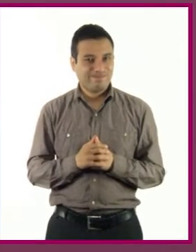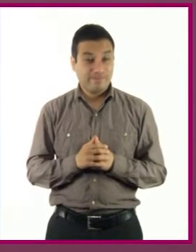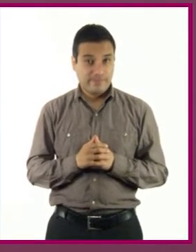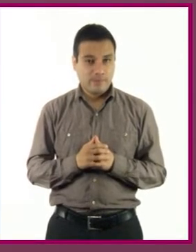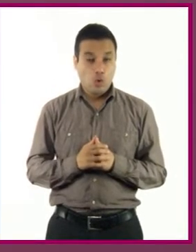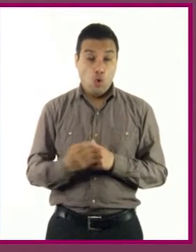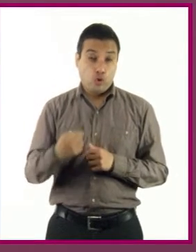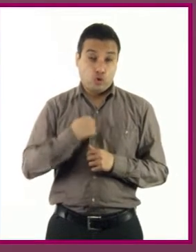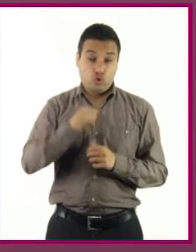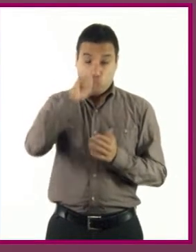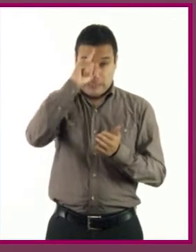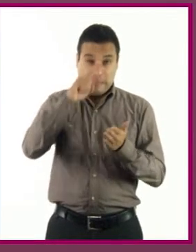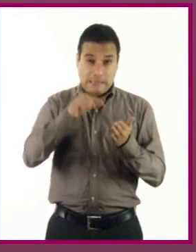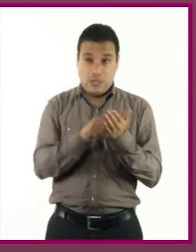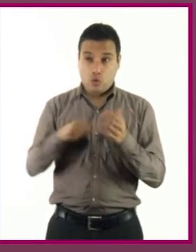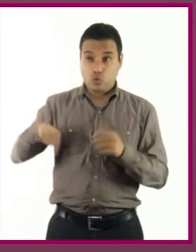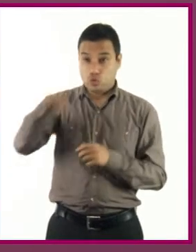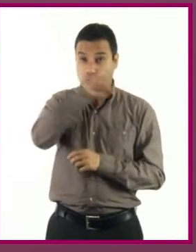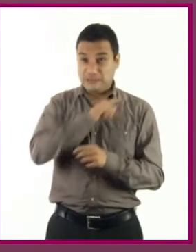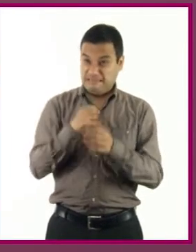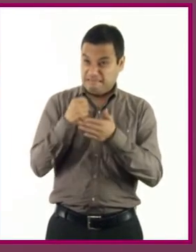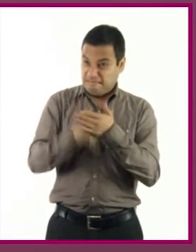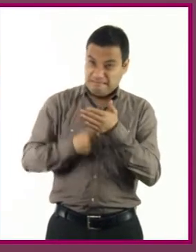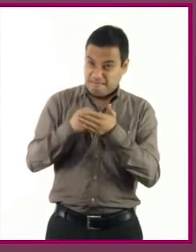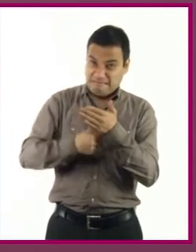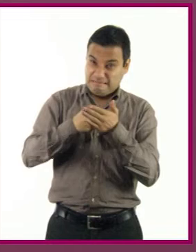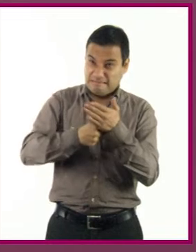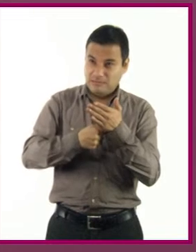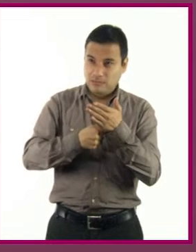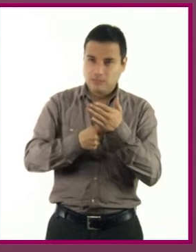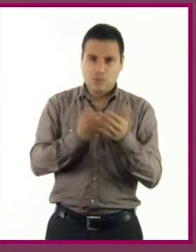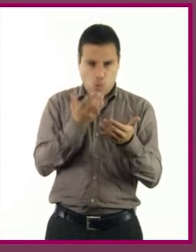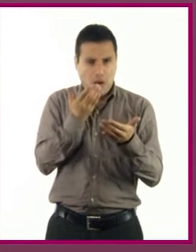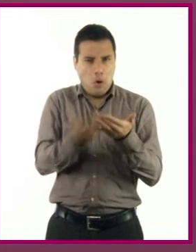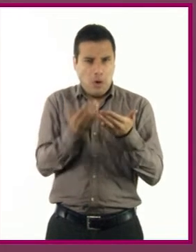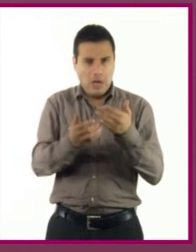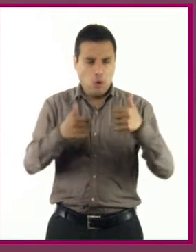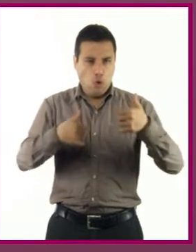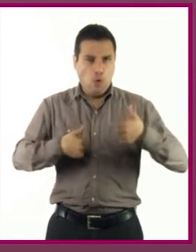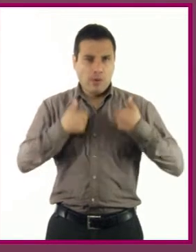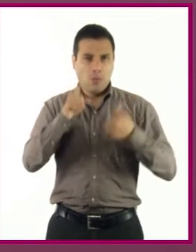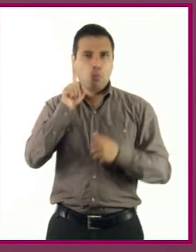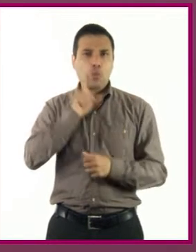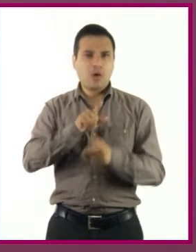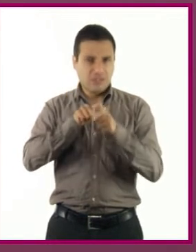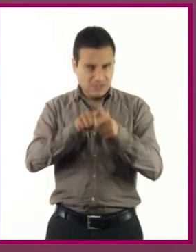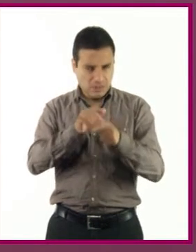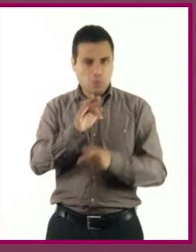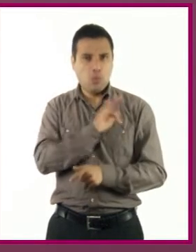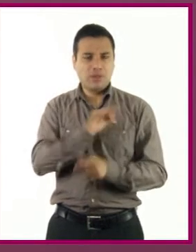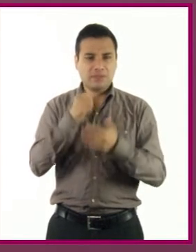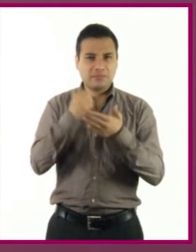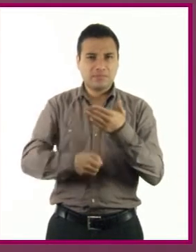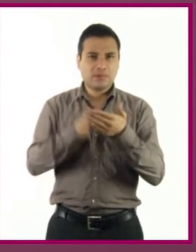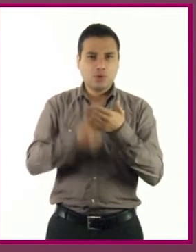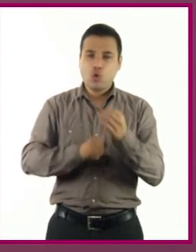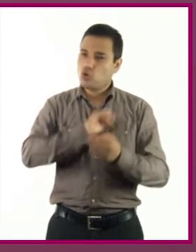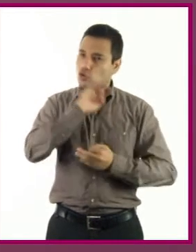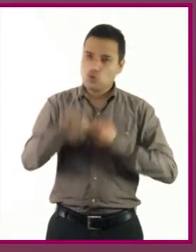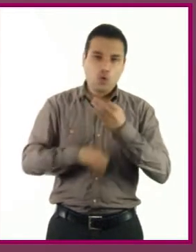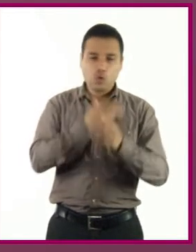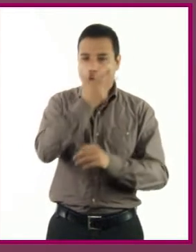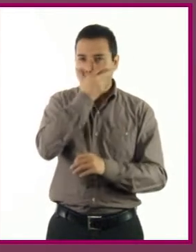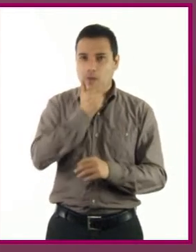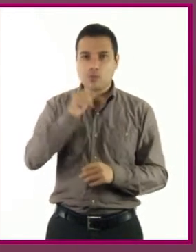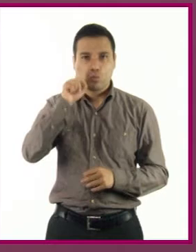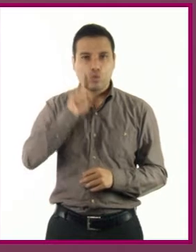yo creo que lo que hicimos no se compara con lo que pueden lograr estas nuevas generaciones. Porque es tarea de todas y todos